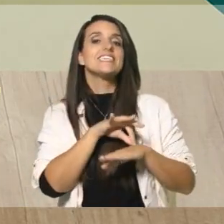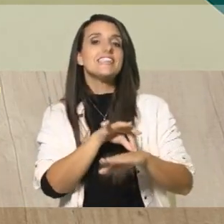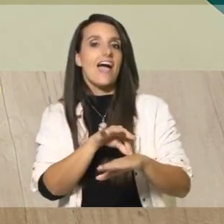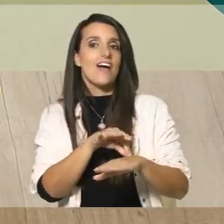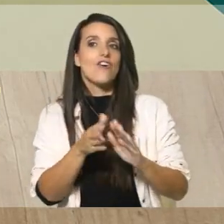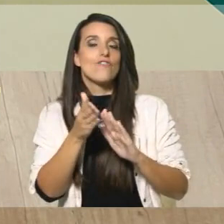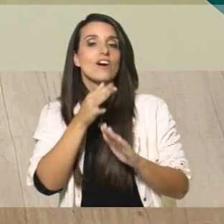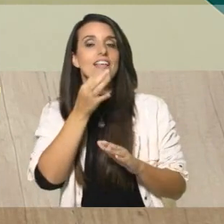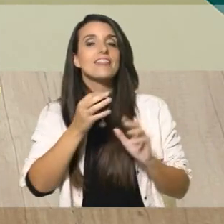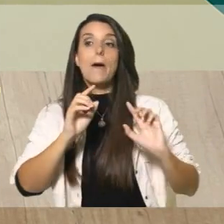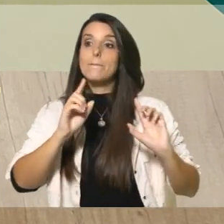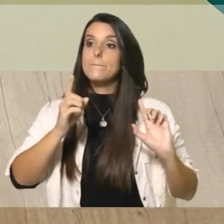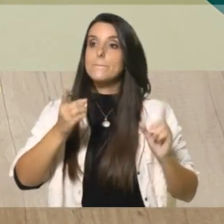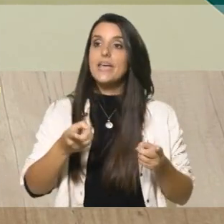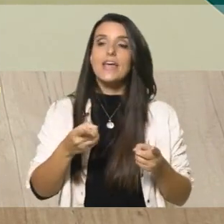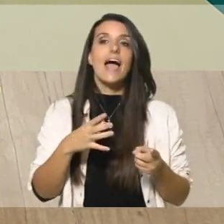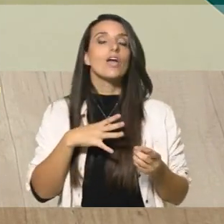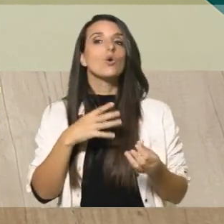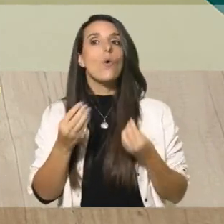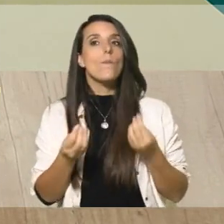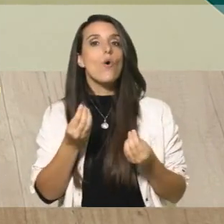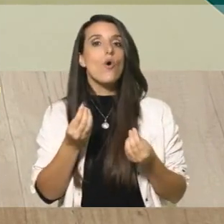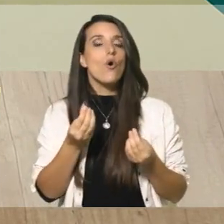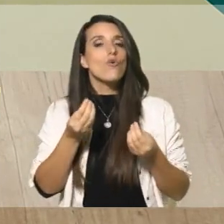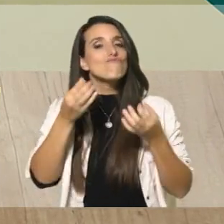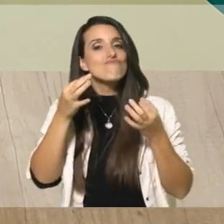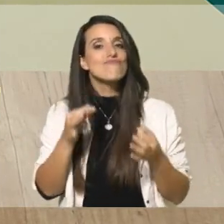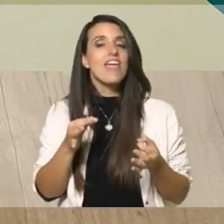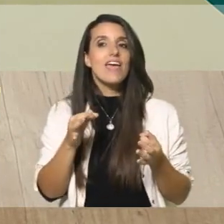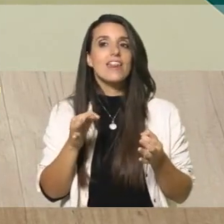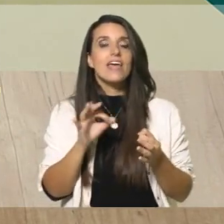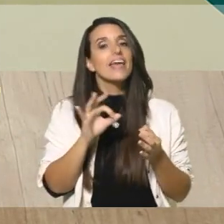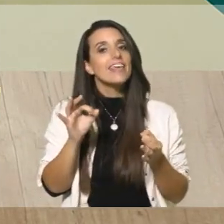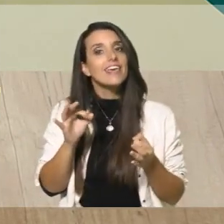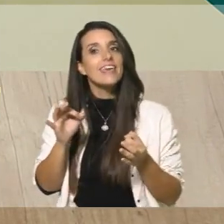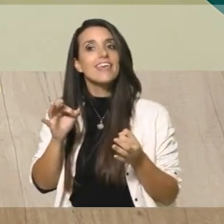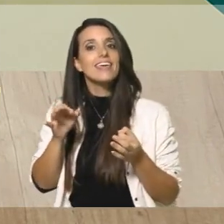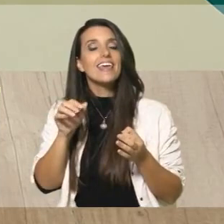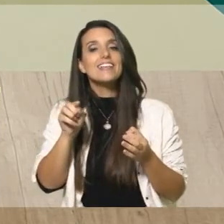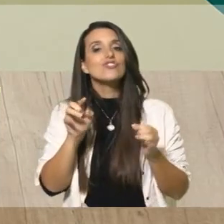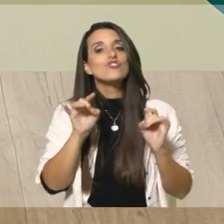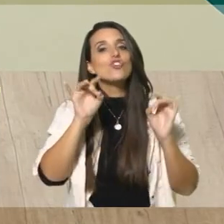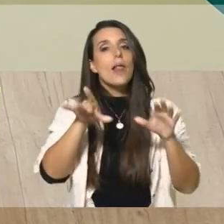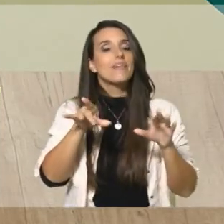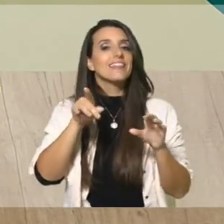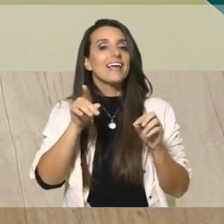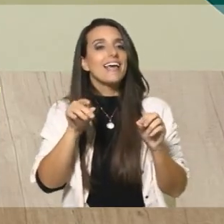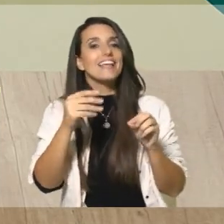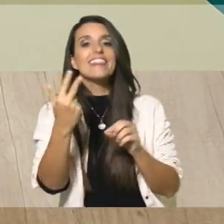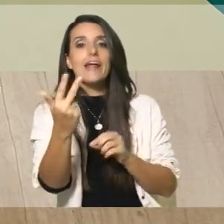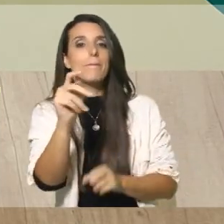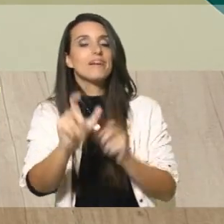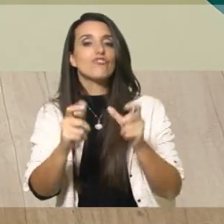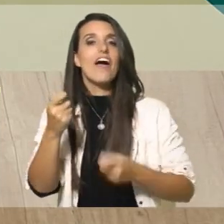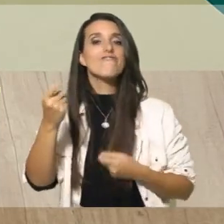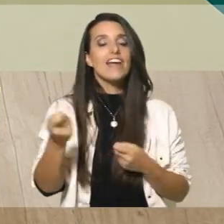dando para que también tenga como una coherencia y un flujo ese solo, ese dúo, ese trío,